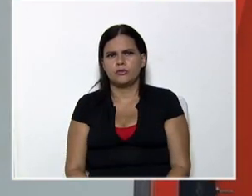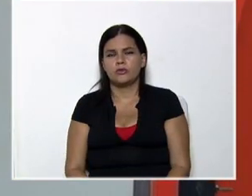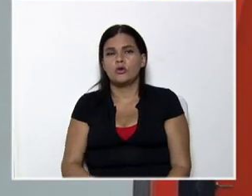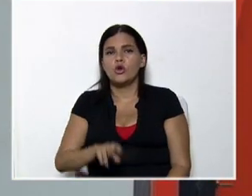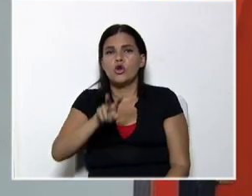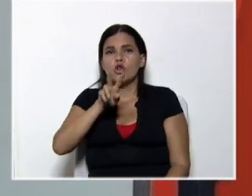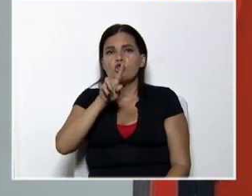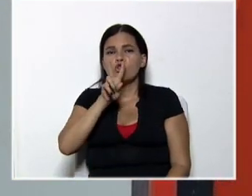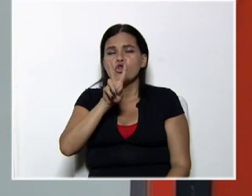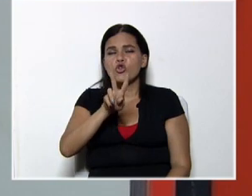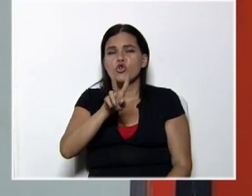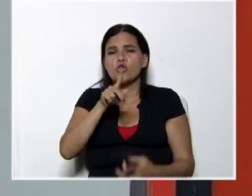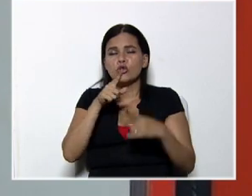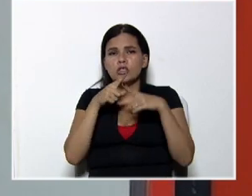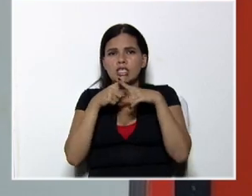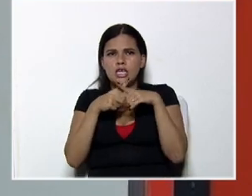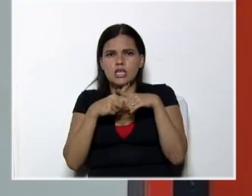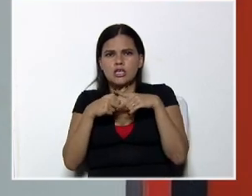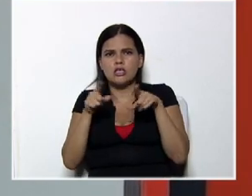2x igual a 2